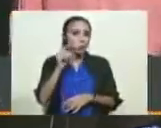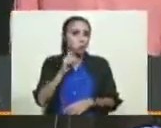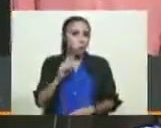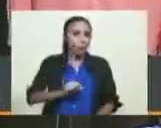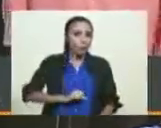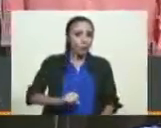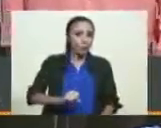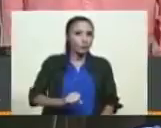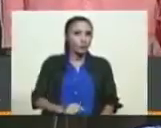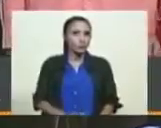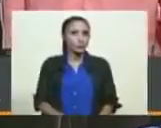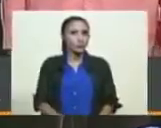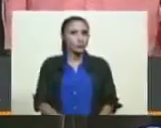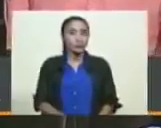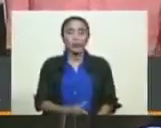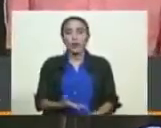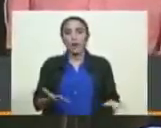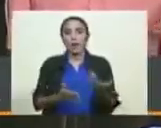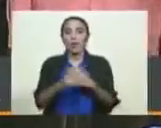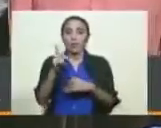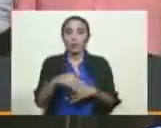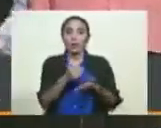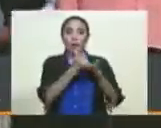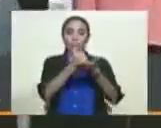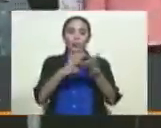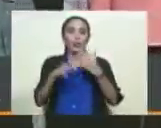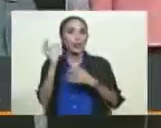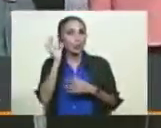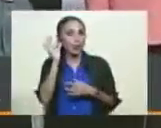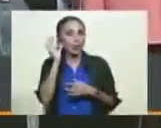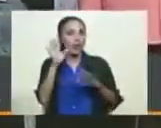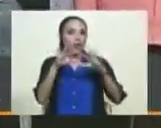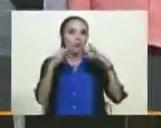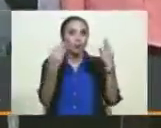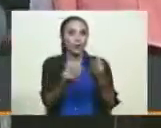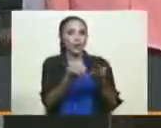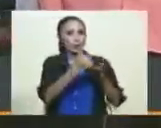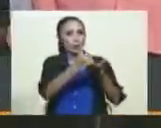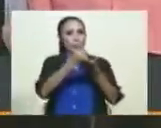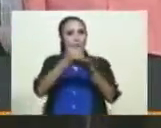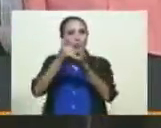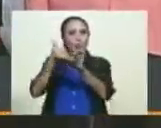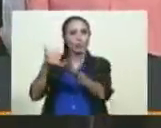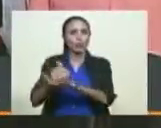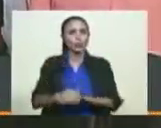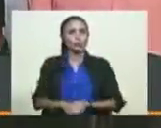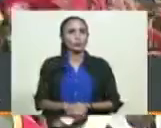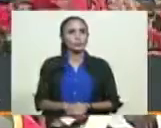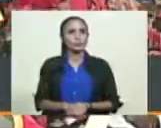a 4 millones de hogares de la patria. 4 millones de mujeres.